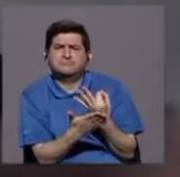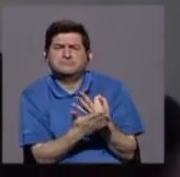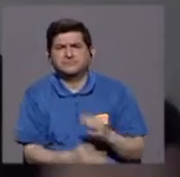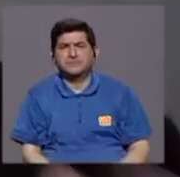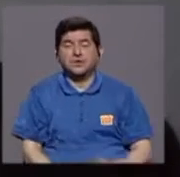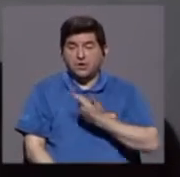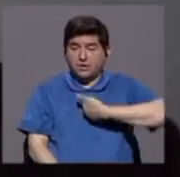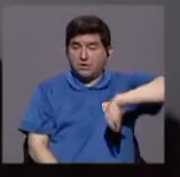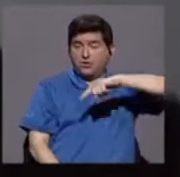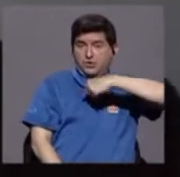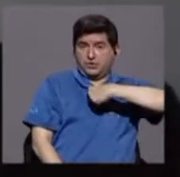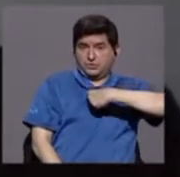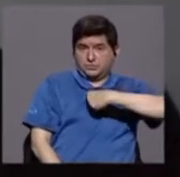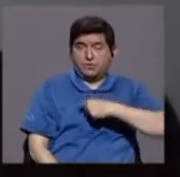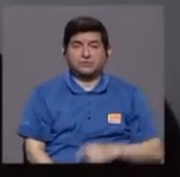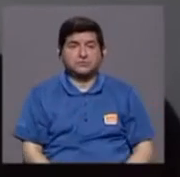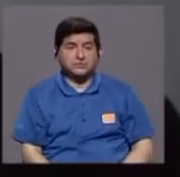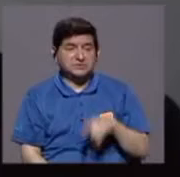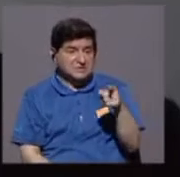cuales tenemos